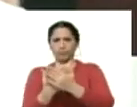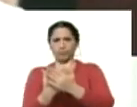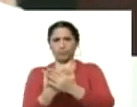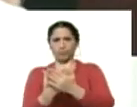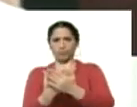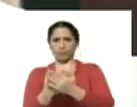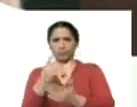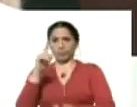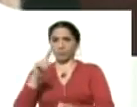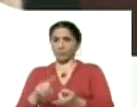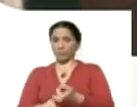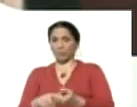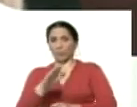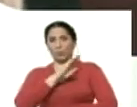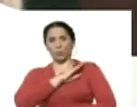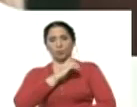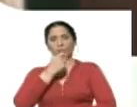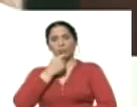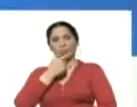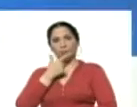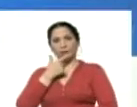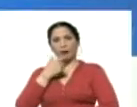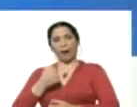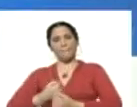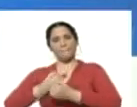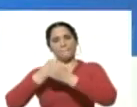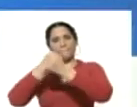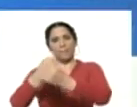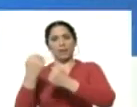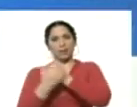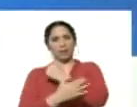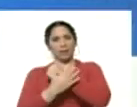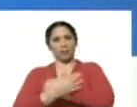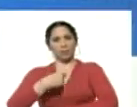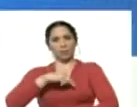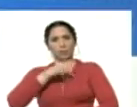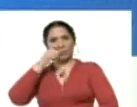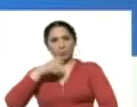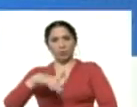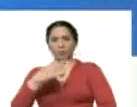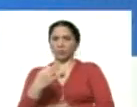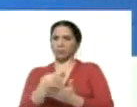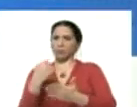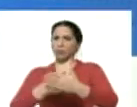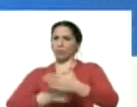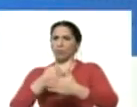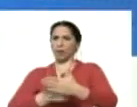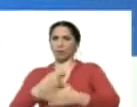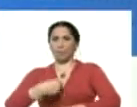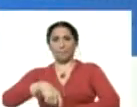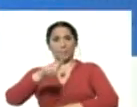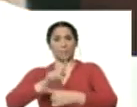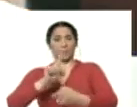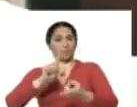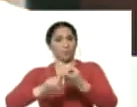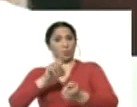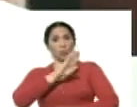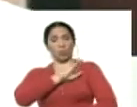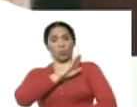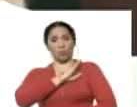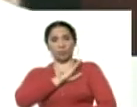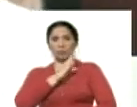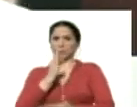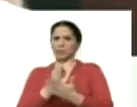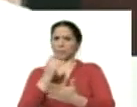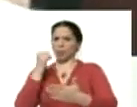Cilita la bonita, amada y querida por nuestro pueblo. Cilita, siempre está en combate, por eso es la primera combatiente, porque siempre